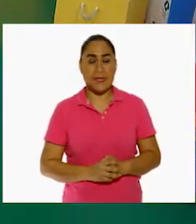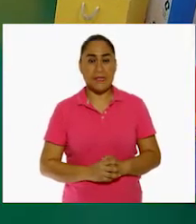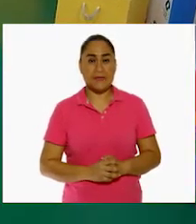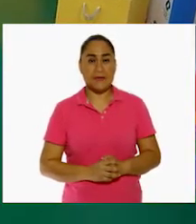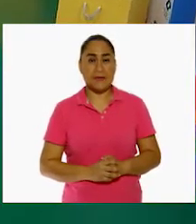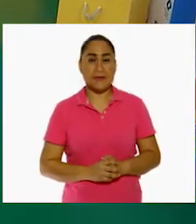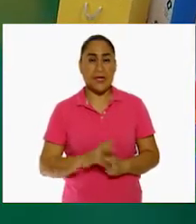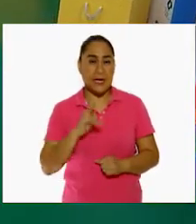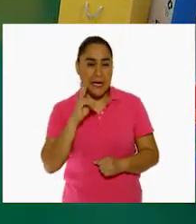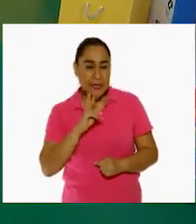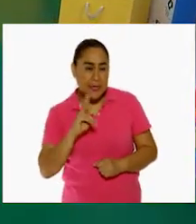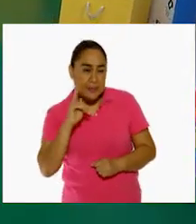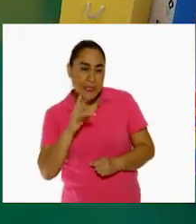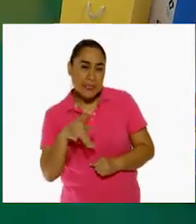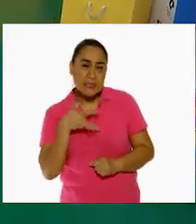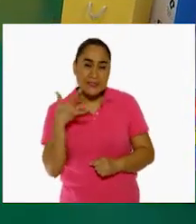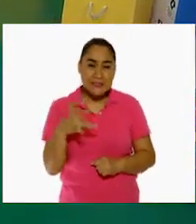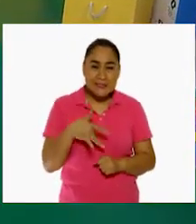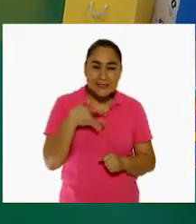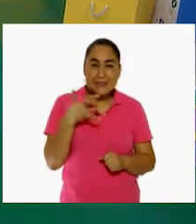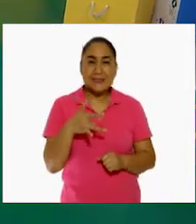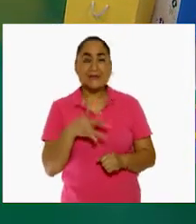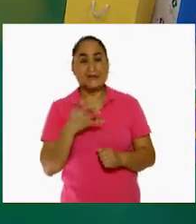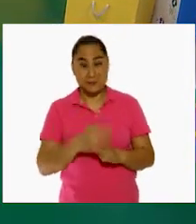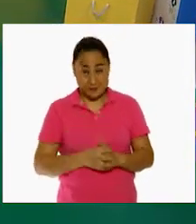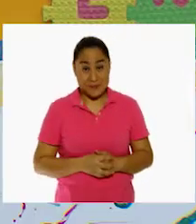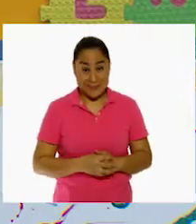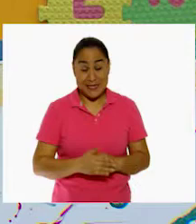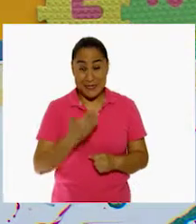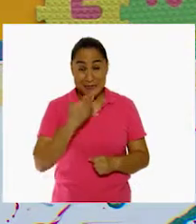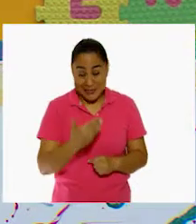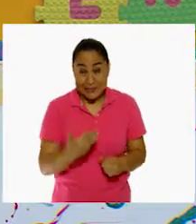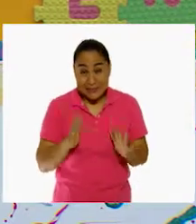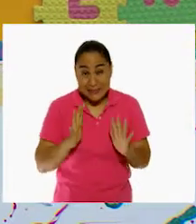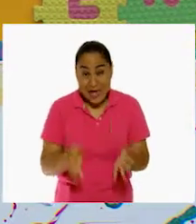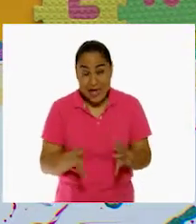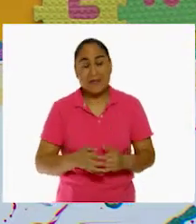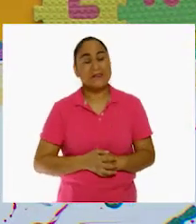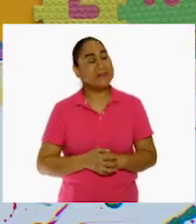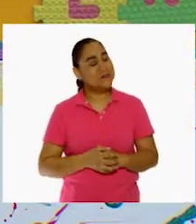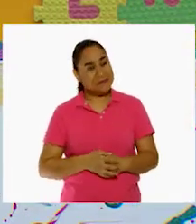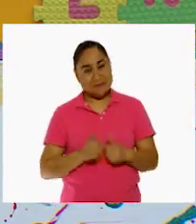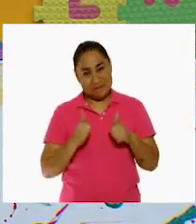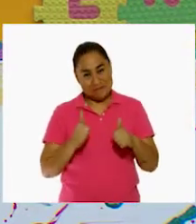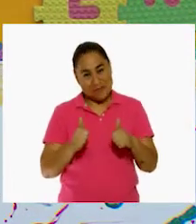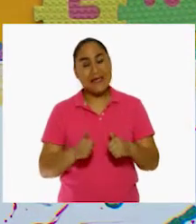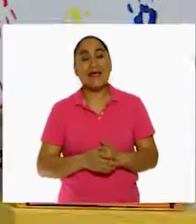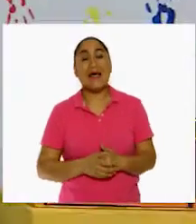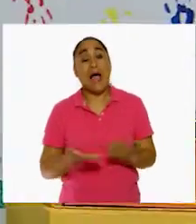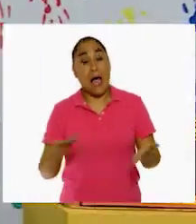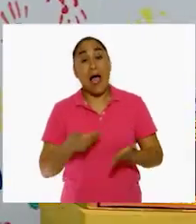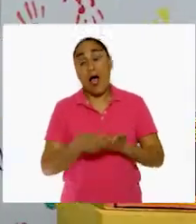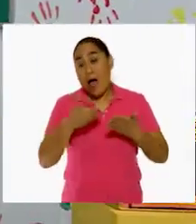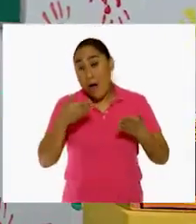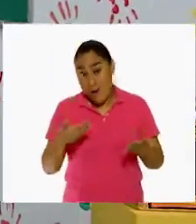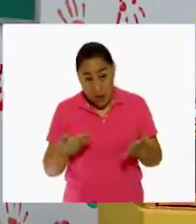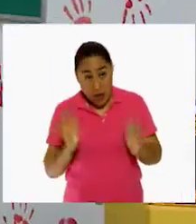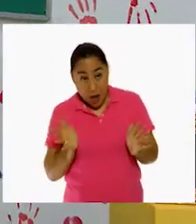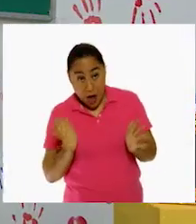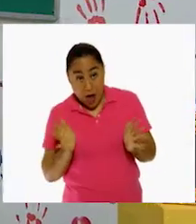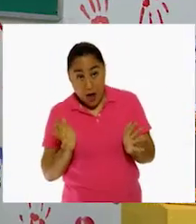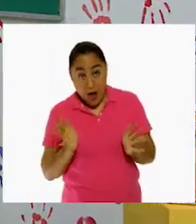para recargarla. Sí. Oh, ya casi está. ¿Ya? Sí. Perfecto. Ahora, ¿ya la